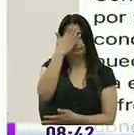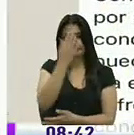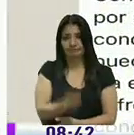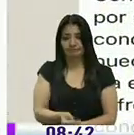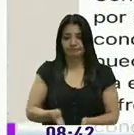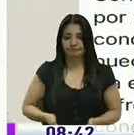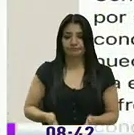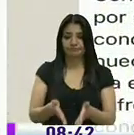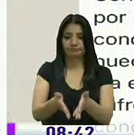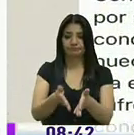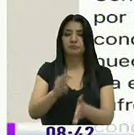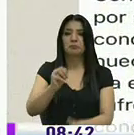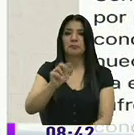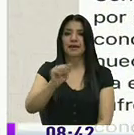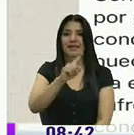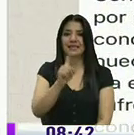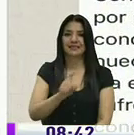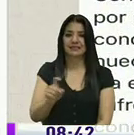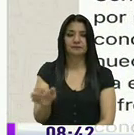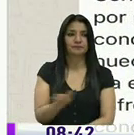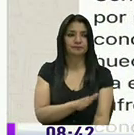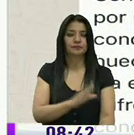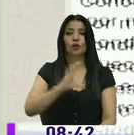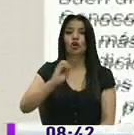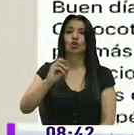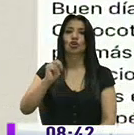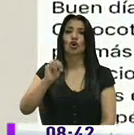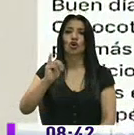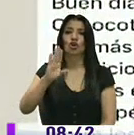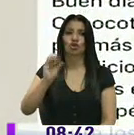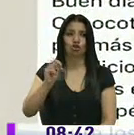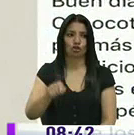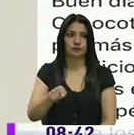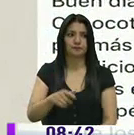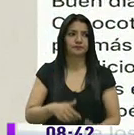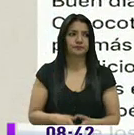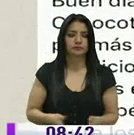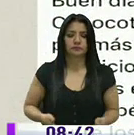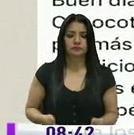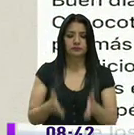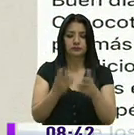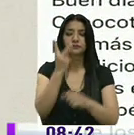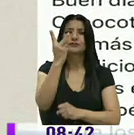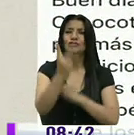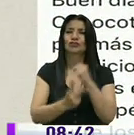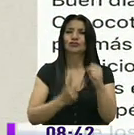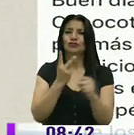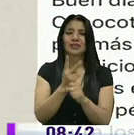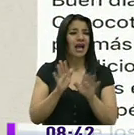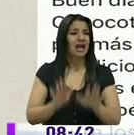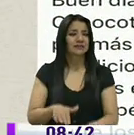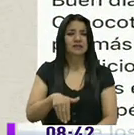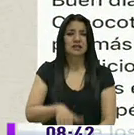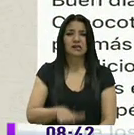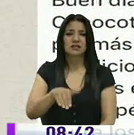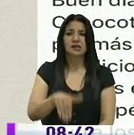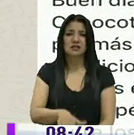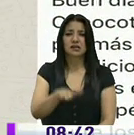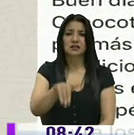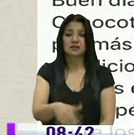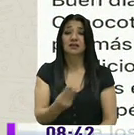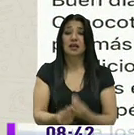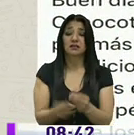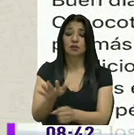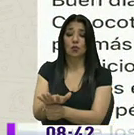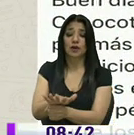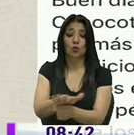calle marquès de solanda en conocoto perteneciente al distrito metropolitano de quito en esta calle por más de dos años se encuentra en estas condiciones lo único que realizan es tapar huecos